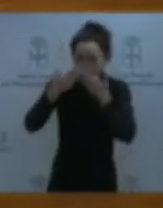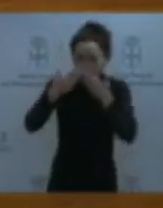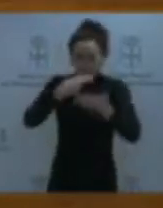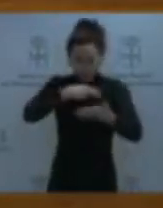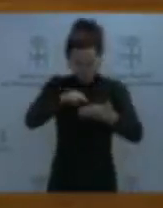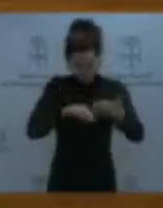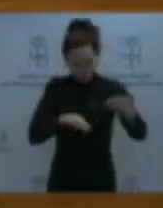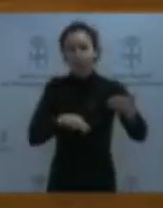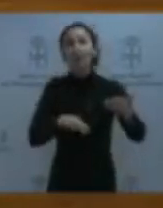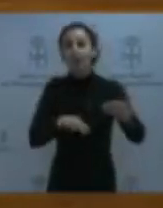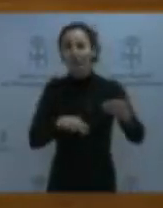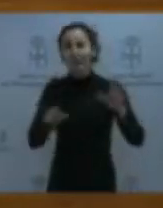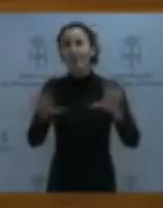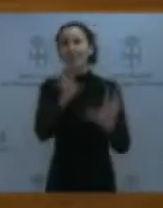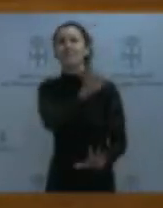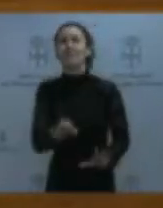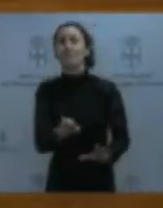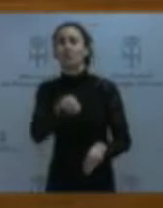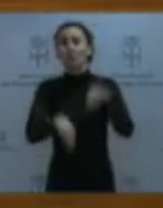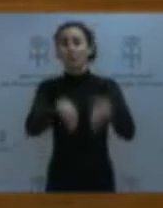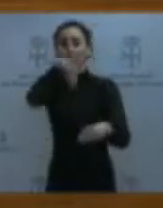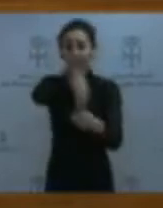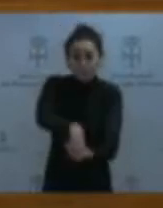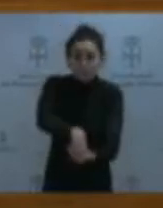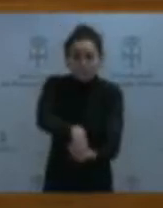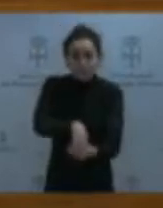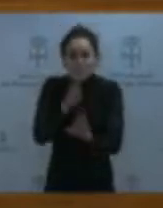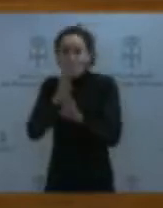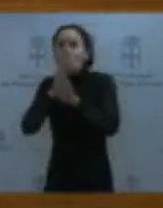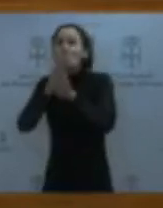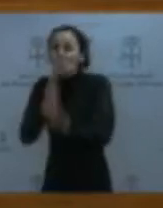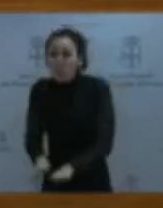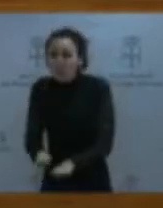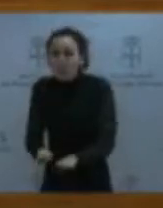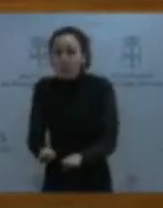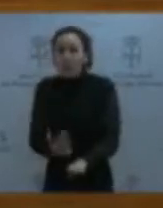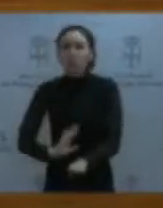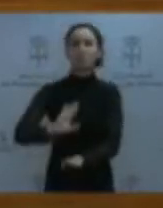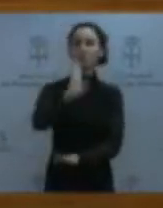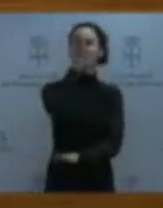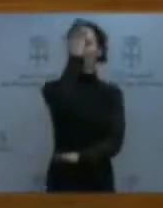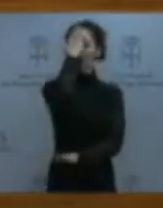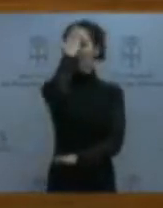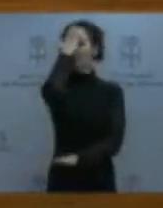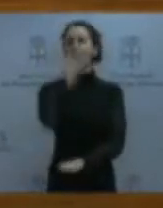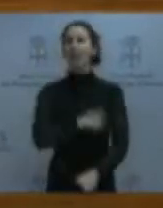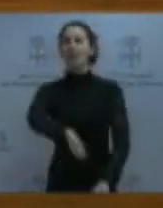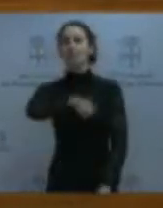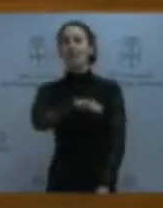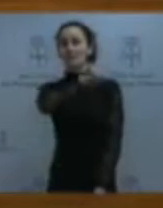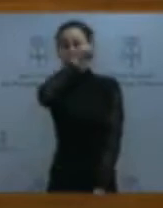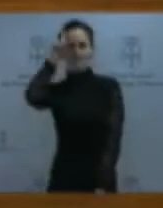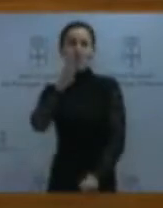encontrarán, fíjese, que un 10% de sus votantes son partidarios de Estado central sin autonomías. Un 10%.